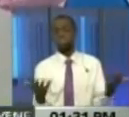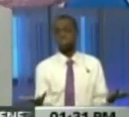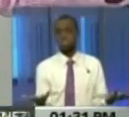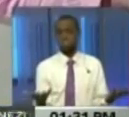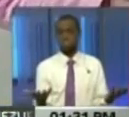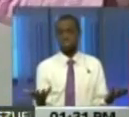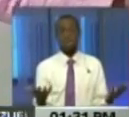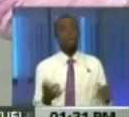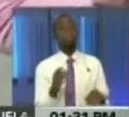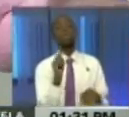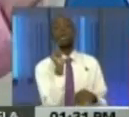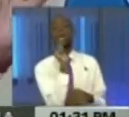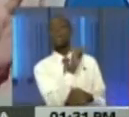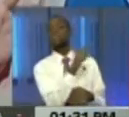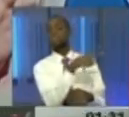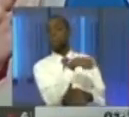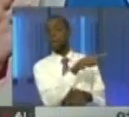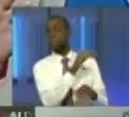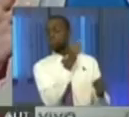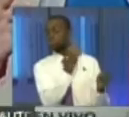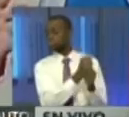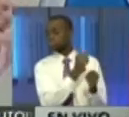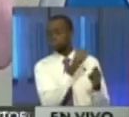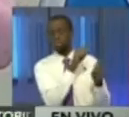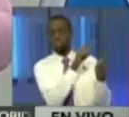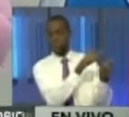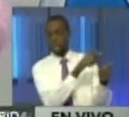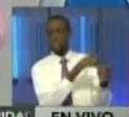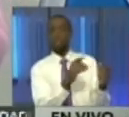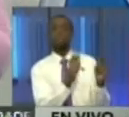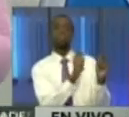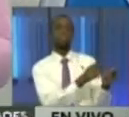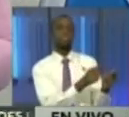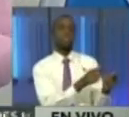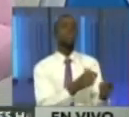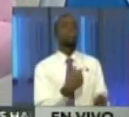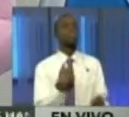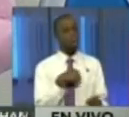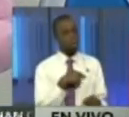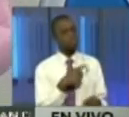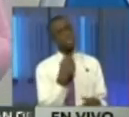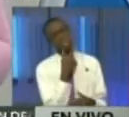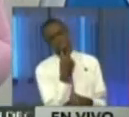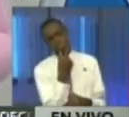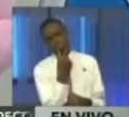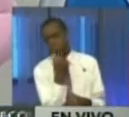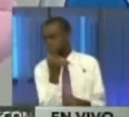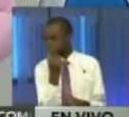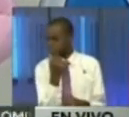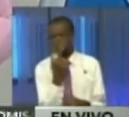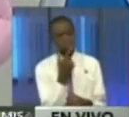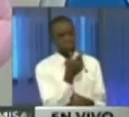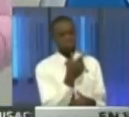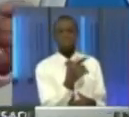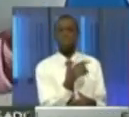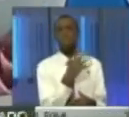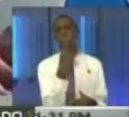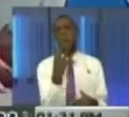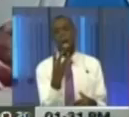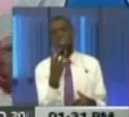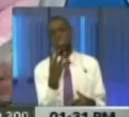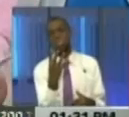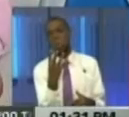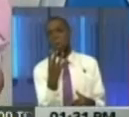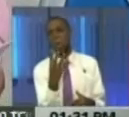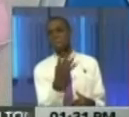que le correspondía exclusivamente al solicitante. Hicimos algunos ejercicios, bueno, pensemos si lo entregan el 4, será que